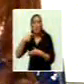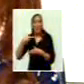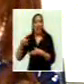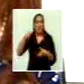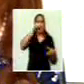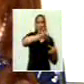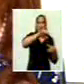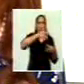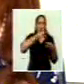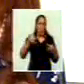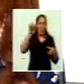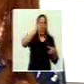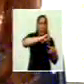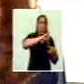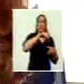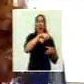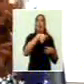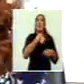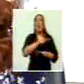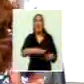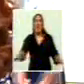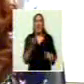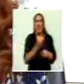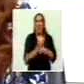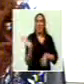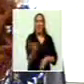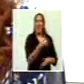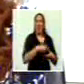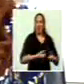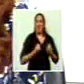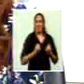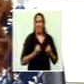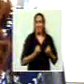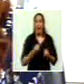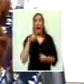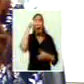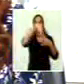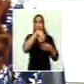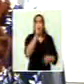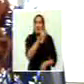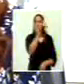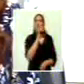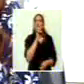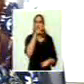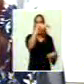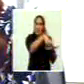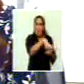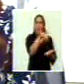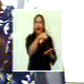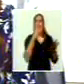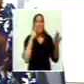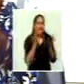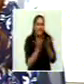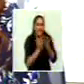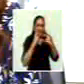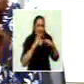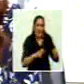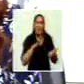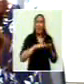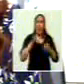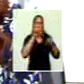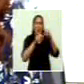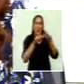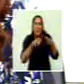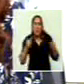allí en ese laboratorio, en San Miguel del Tucumán, se estudia todo lo relativo a los lactobacilos y de esta